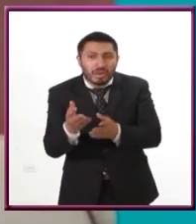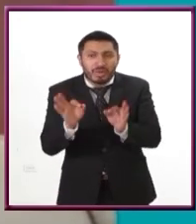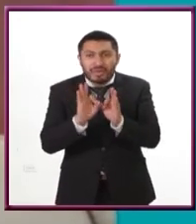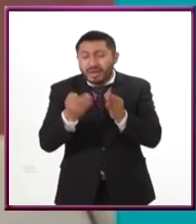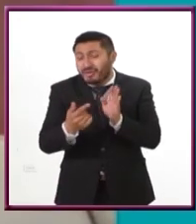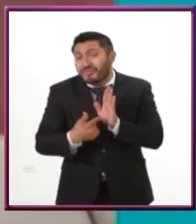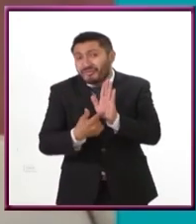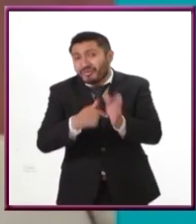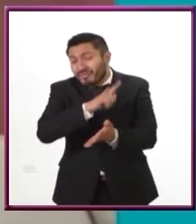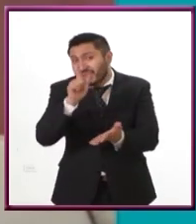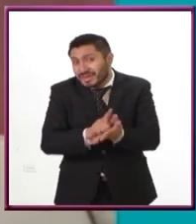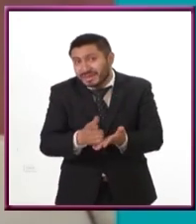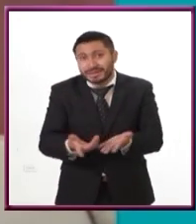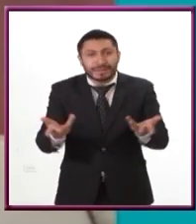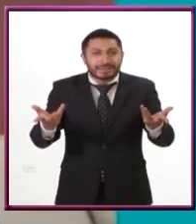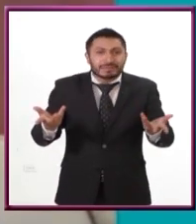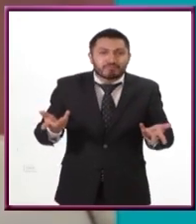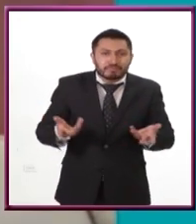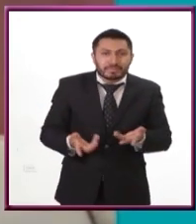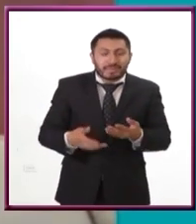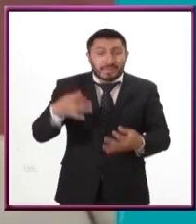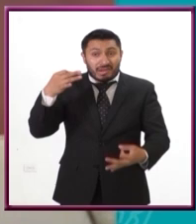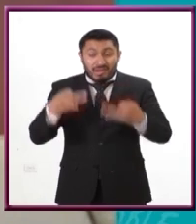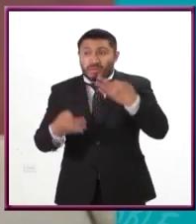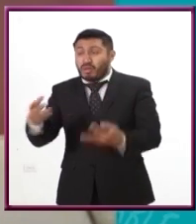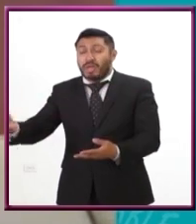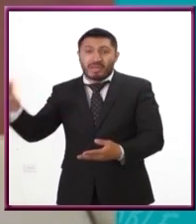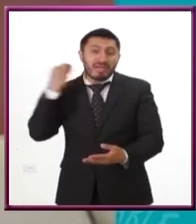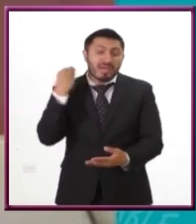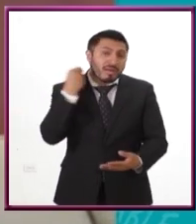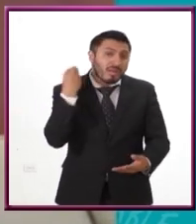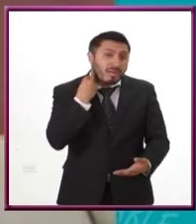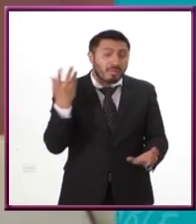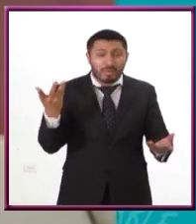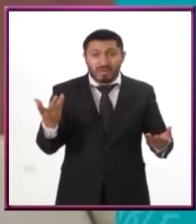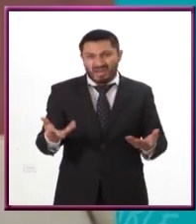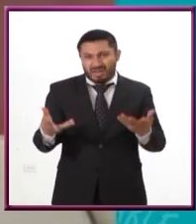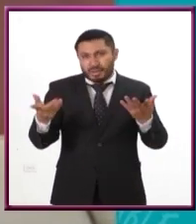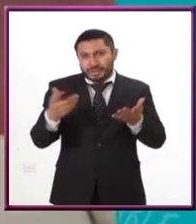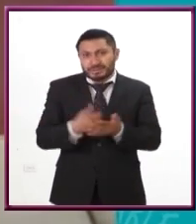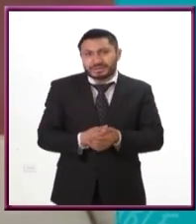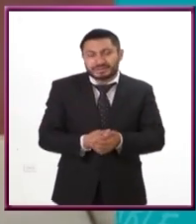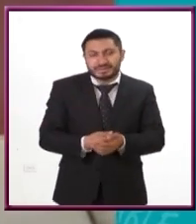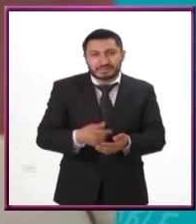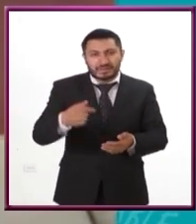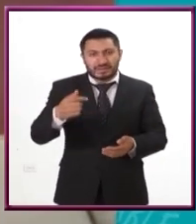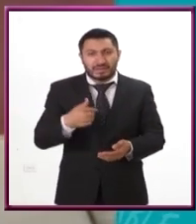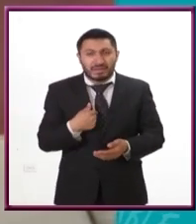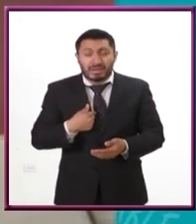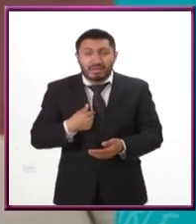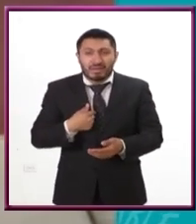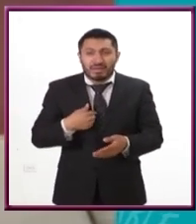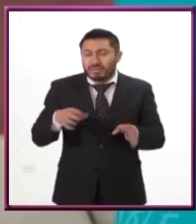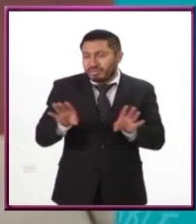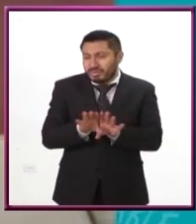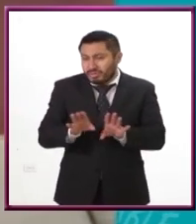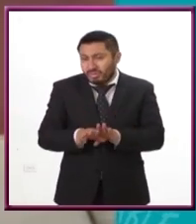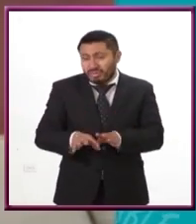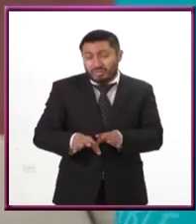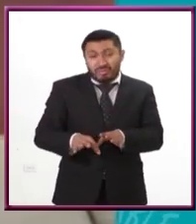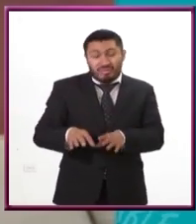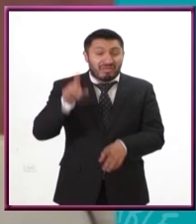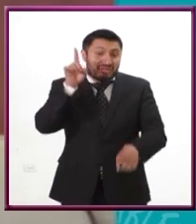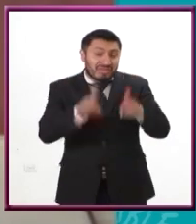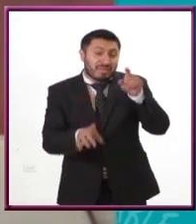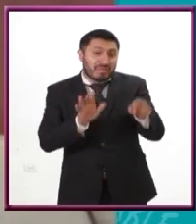modelo civil, que ahora deben de pues basarse los jueces, los abogados, en medir la capacidad de las personas por